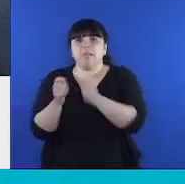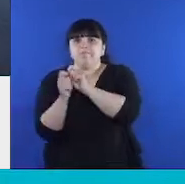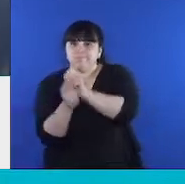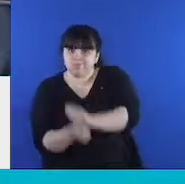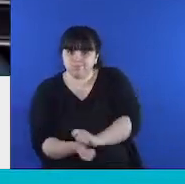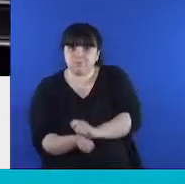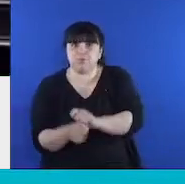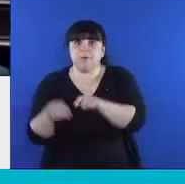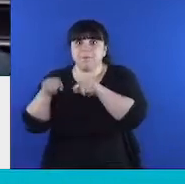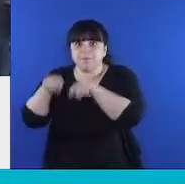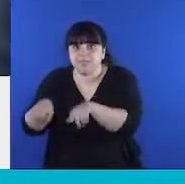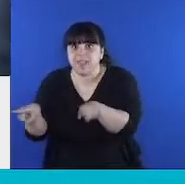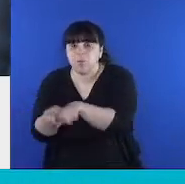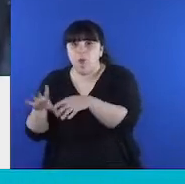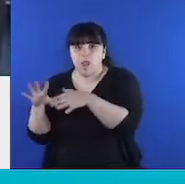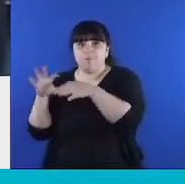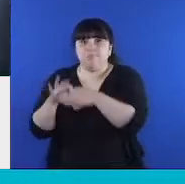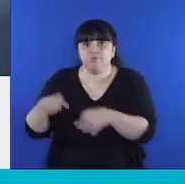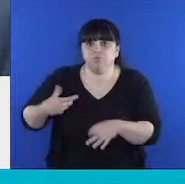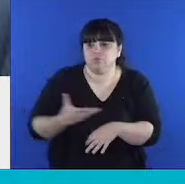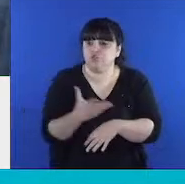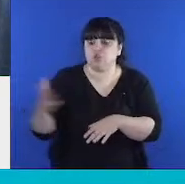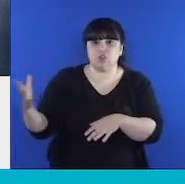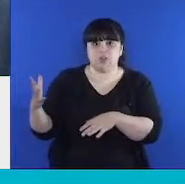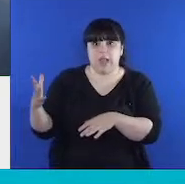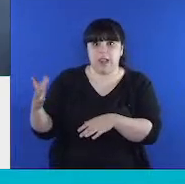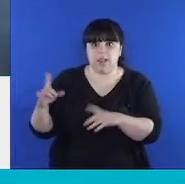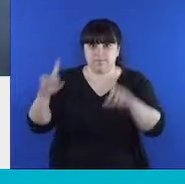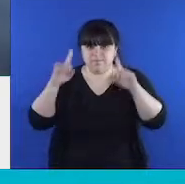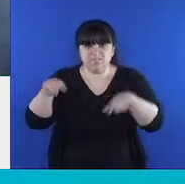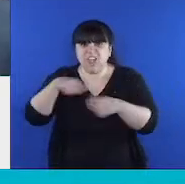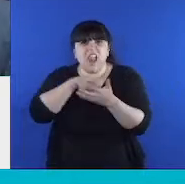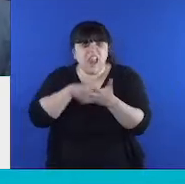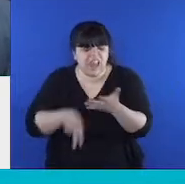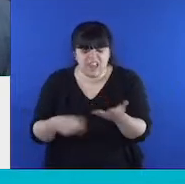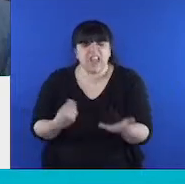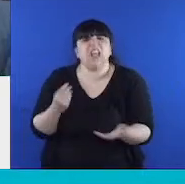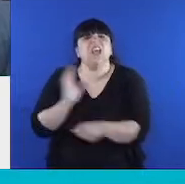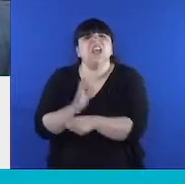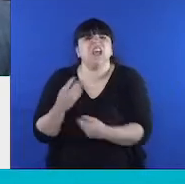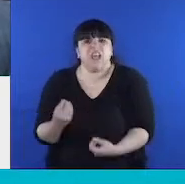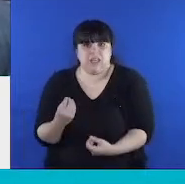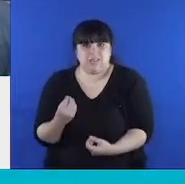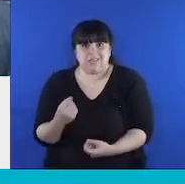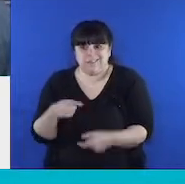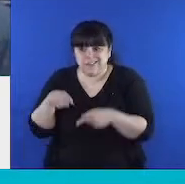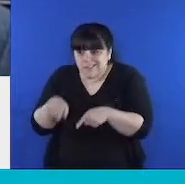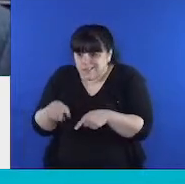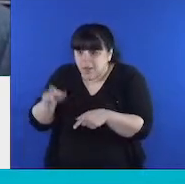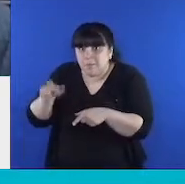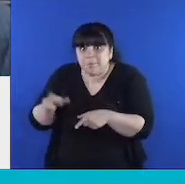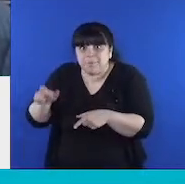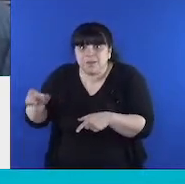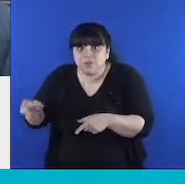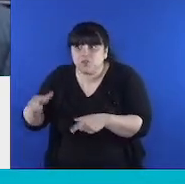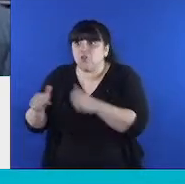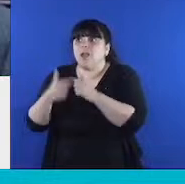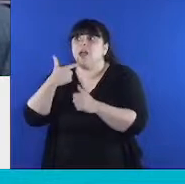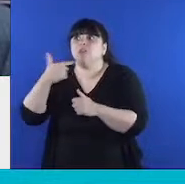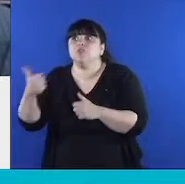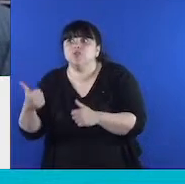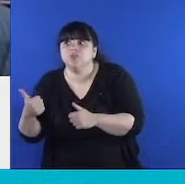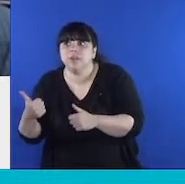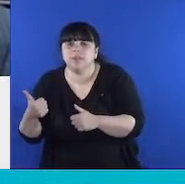social. Quiere decir, señor presidente, que estas personas jurídicas de derecho privado que estamos creando